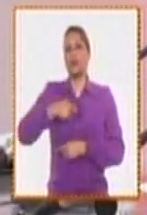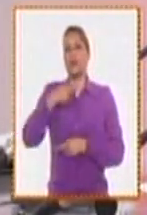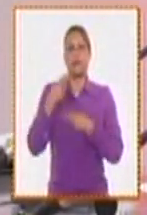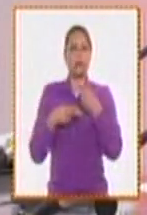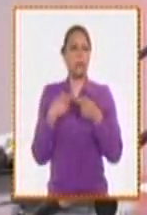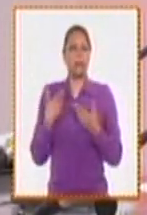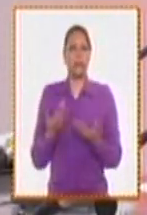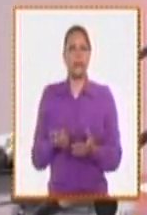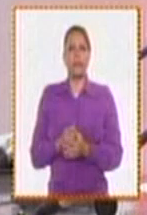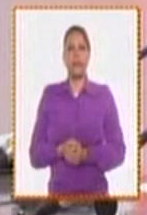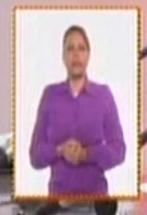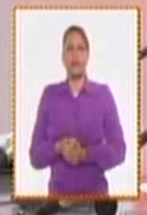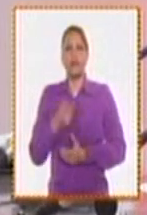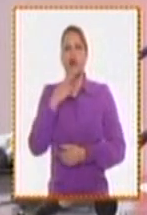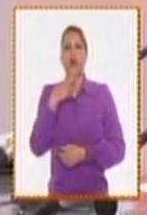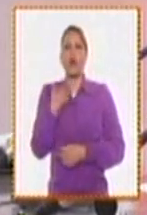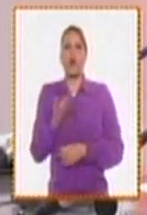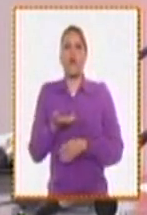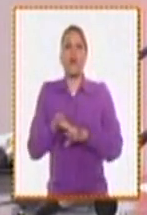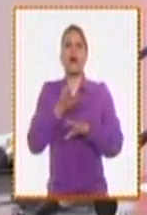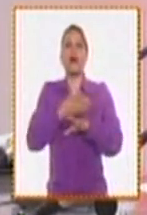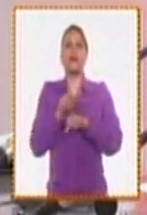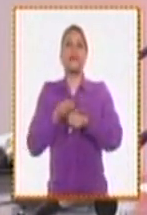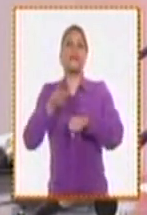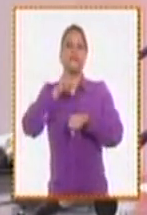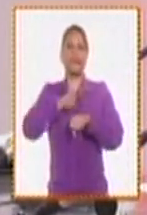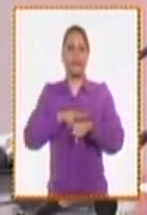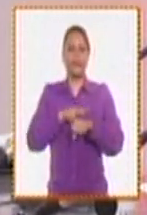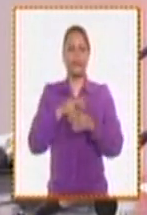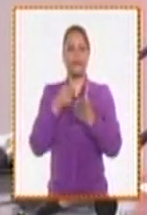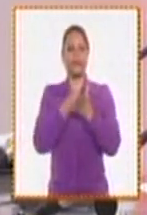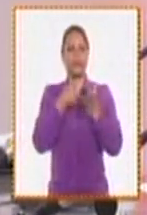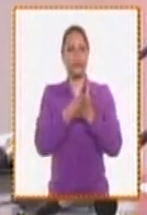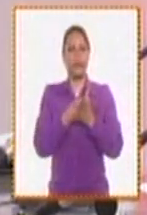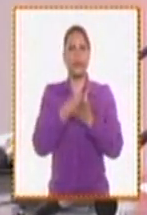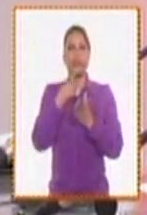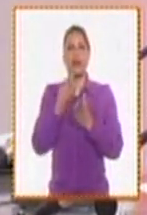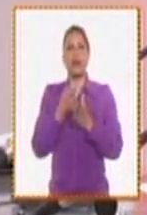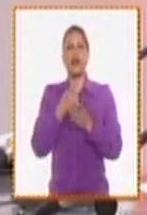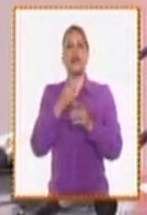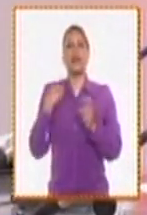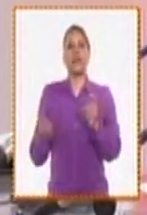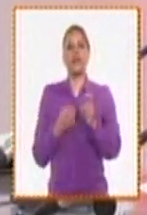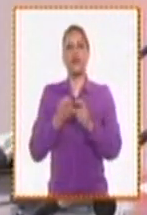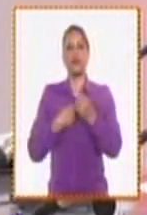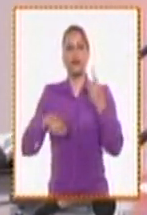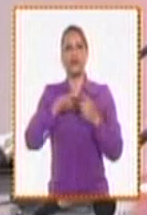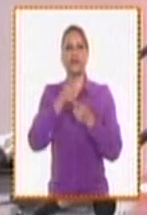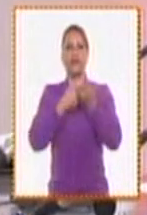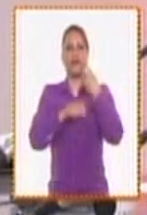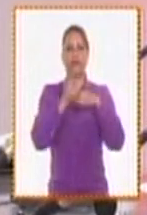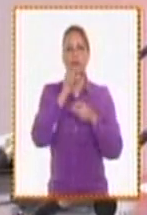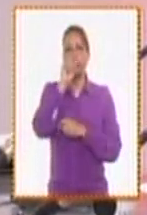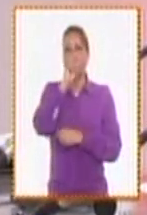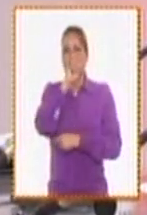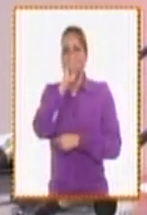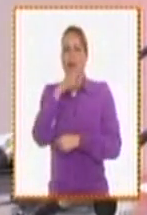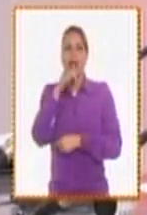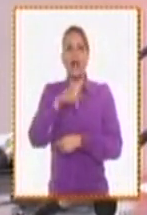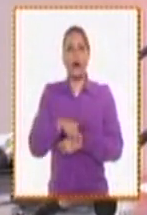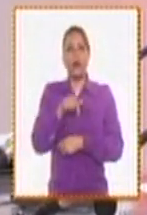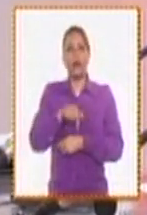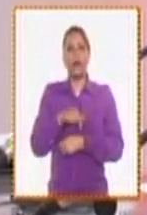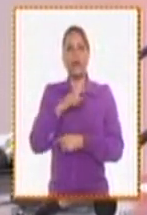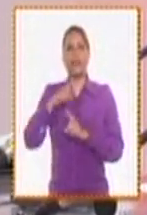¿Cómo se prevé desde el Código Penal el enfrentamiento a este fenómeno? ¿Cómo se hace en la práctica? ¿Cómo actúan